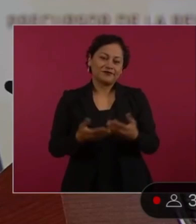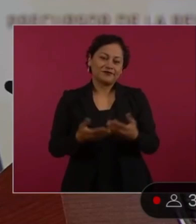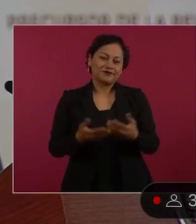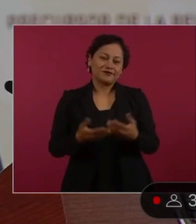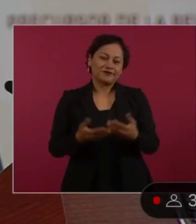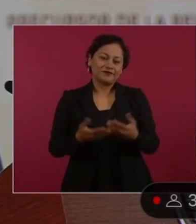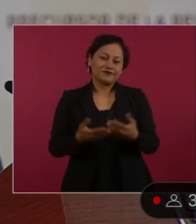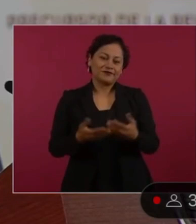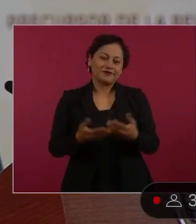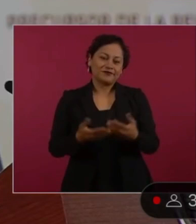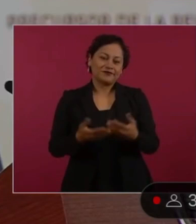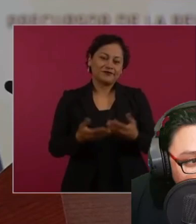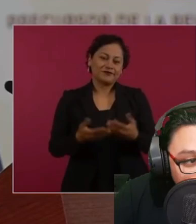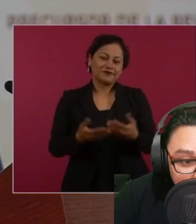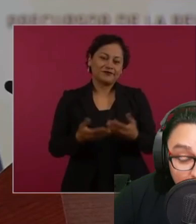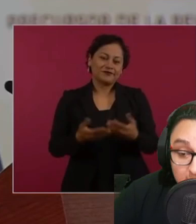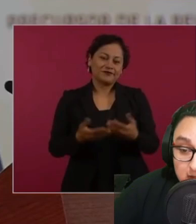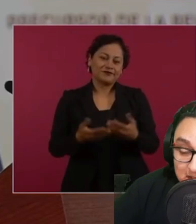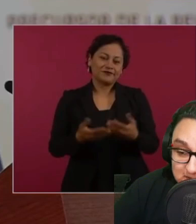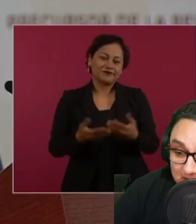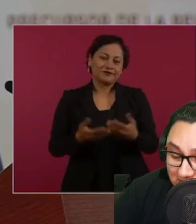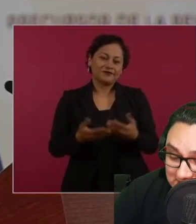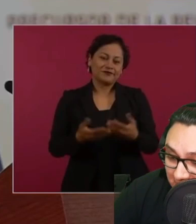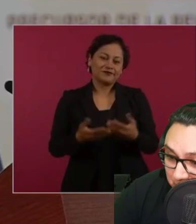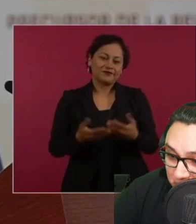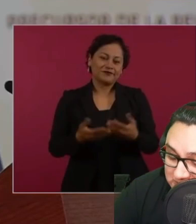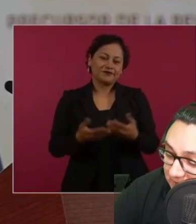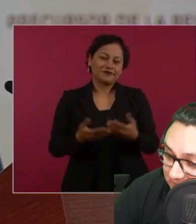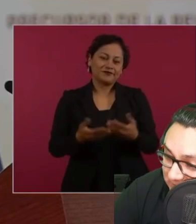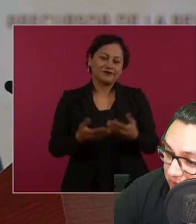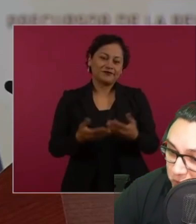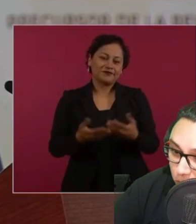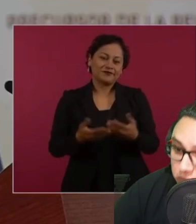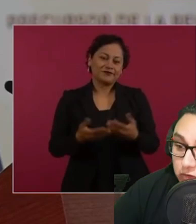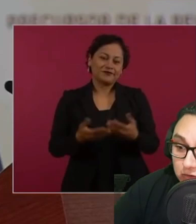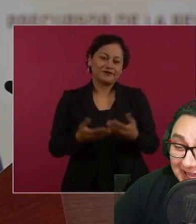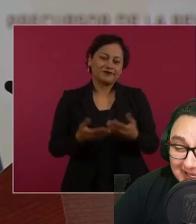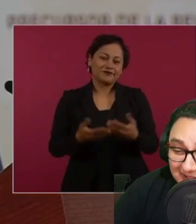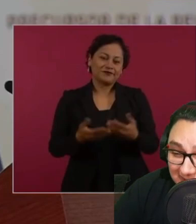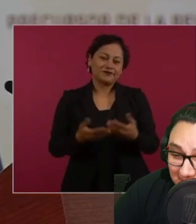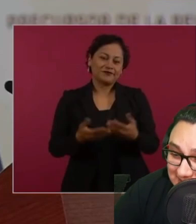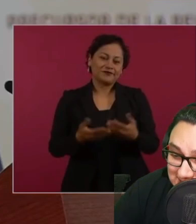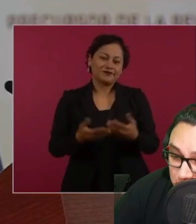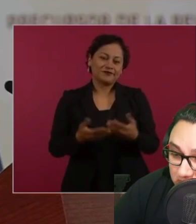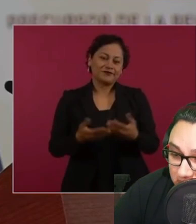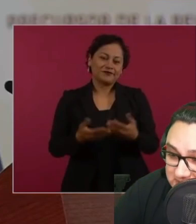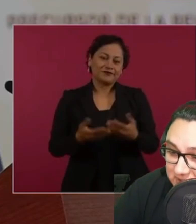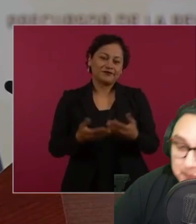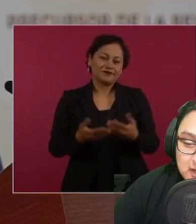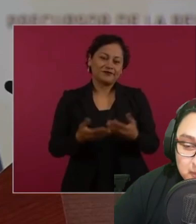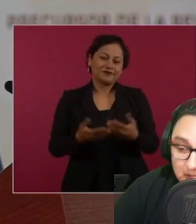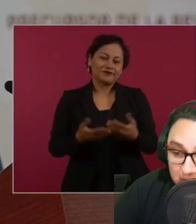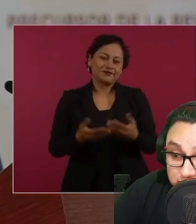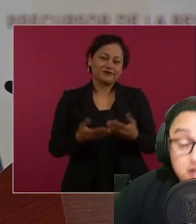comentó en la conferencia matutina Y es que están pero están criticando con todo el día de ayer hasta hicieron tendencia